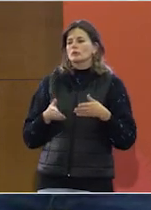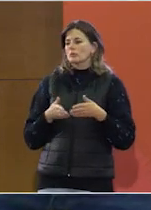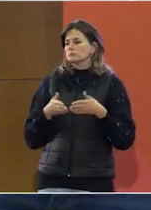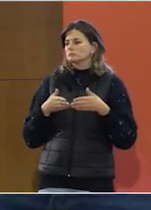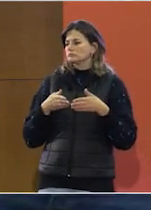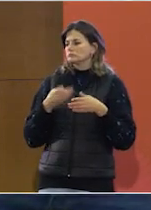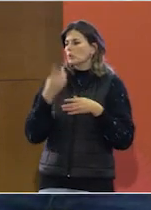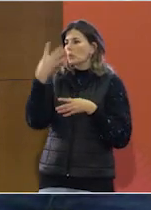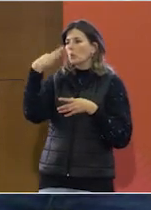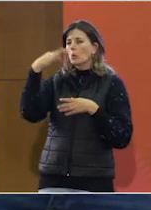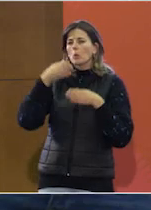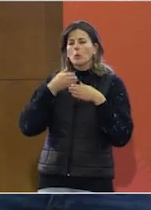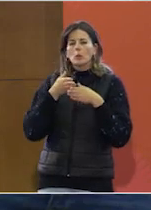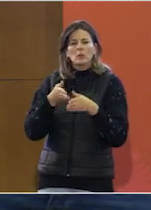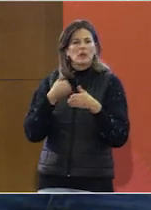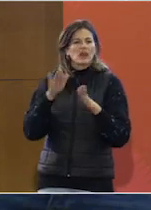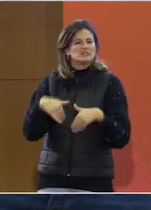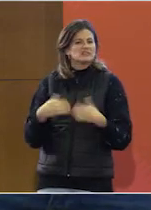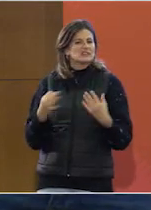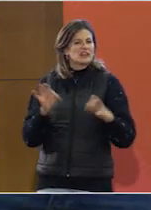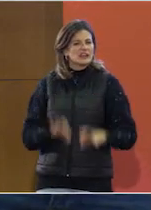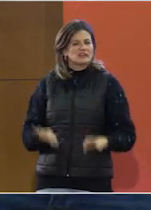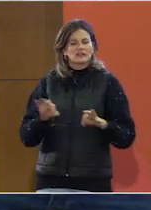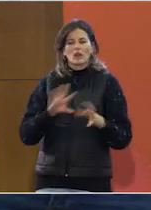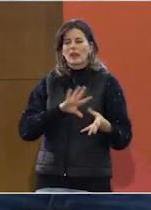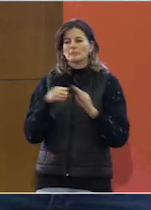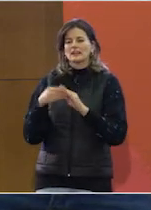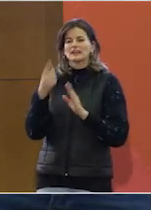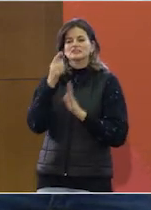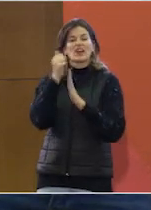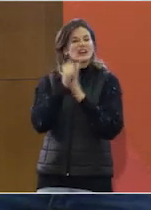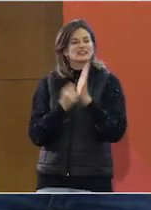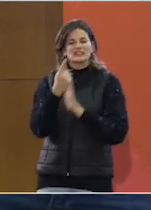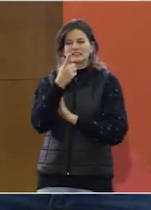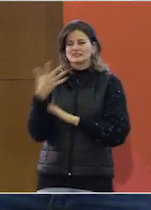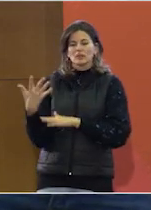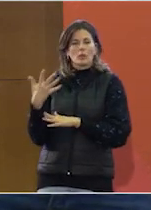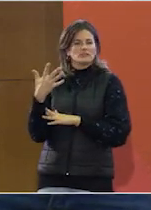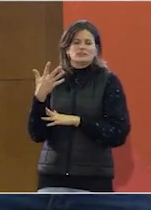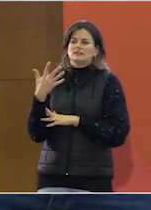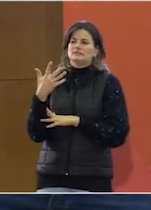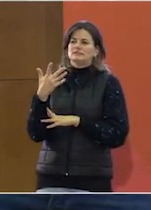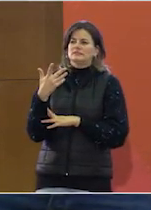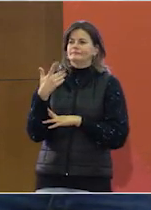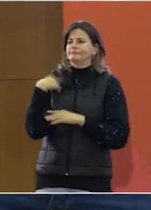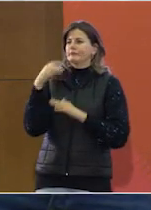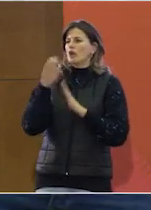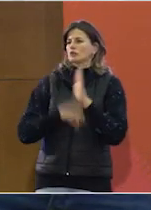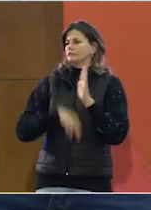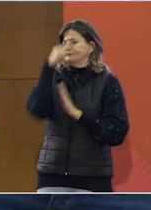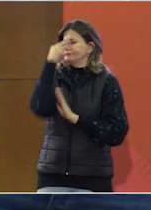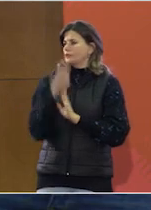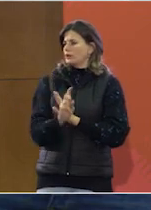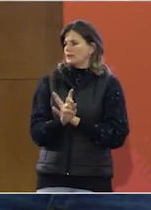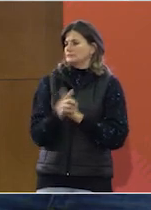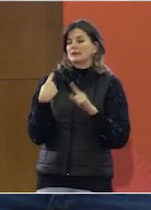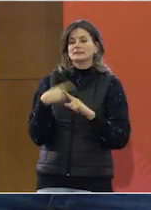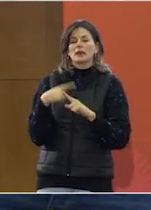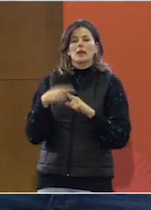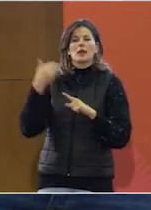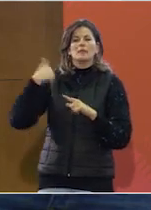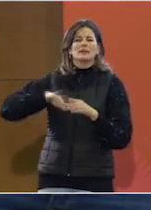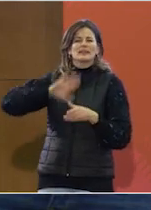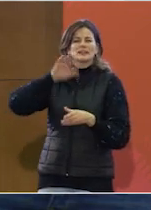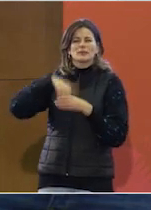ninguna parte, la aplicación que ustedes han hecho del 155 no solamente es inconstitucional a nuestro juicio, porque ya se